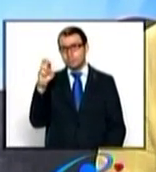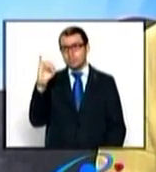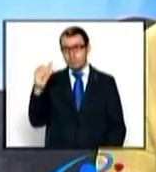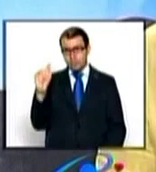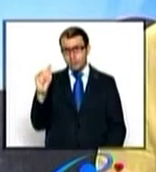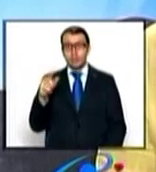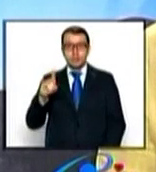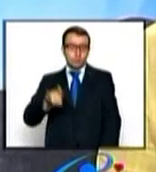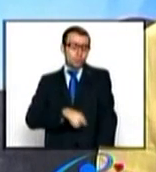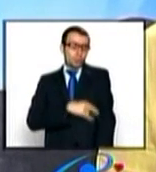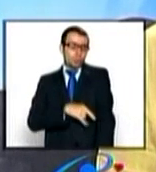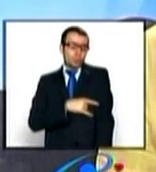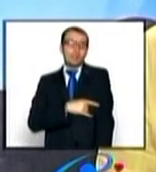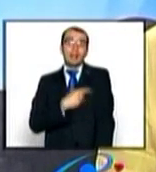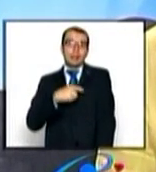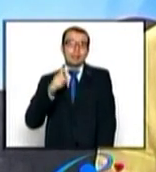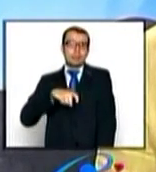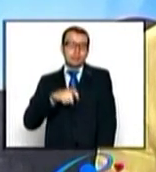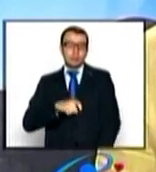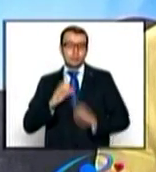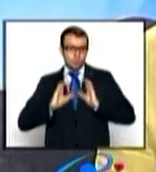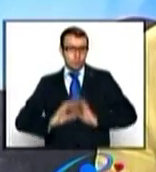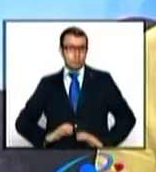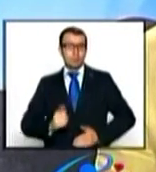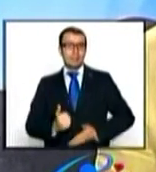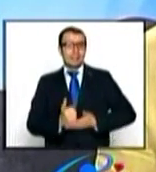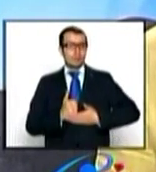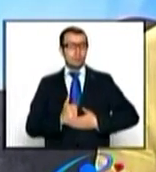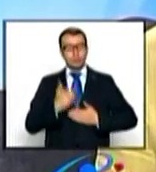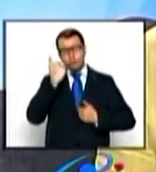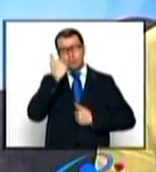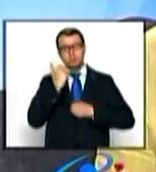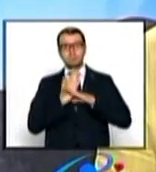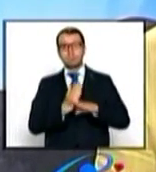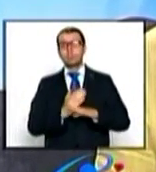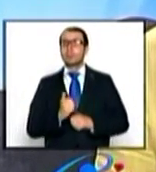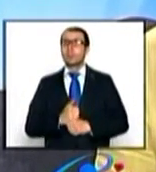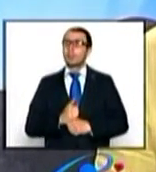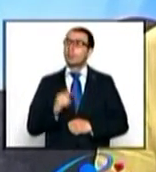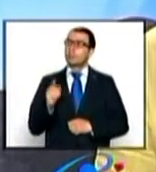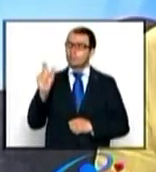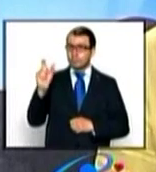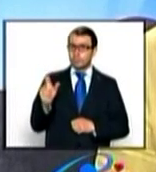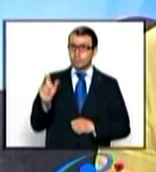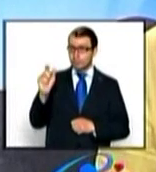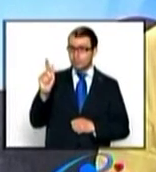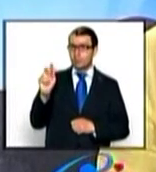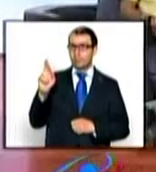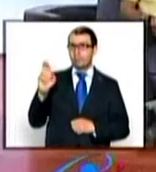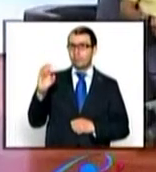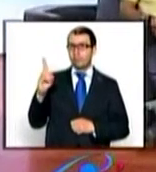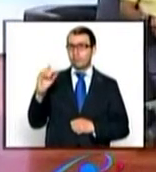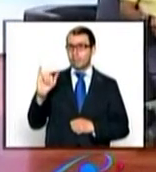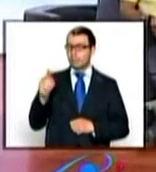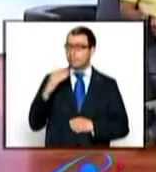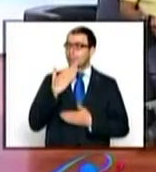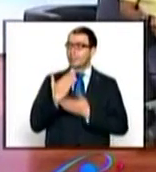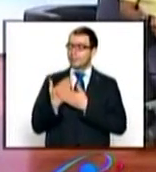nuestro cuerpo para el manejo de la enfermedad. Doctor Freddy Rosero Semanate, gracias por estar con nosotros y bienvenido a Conexión